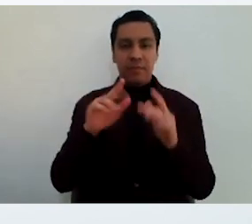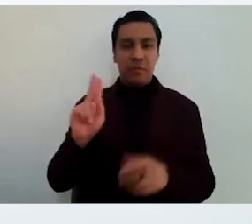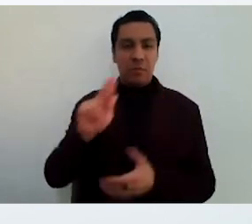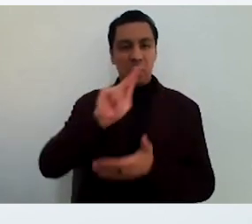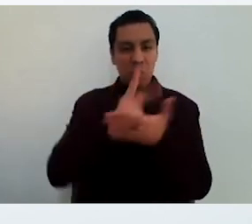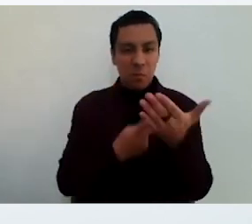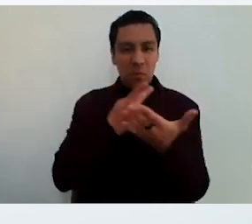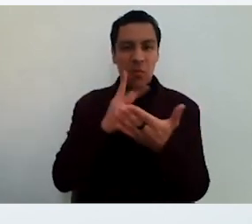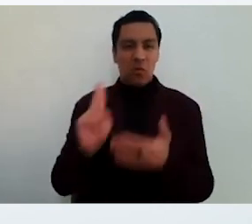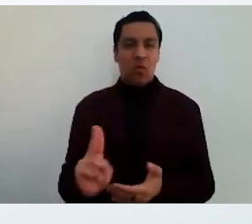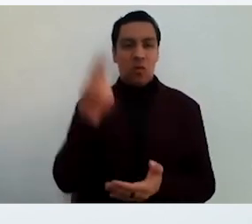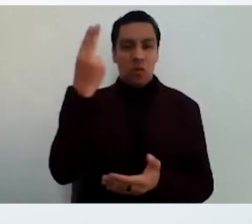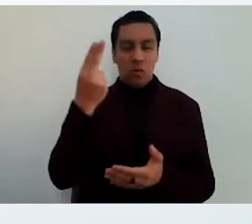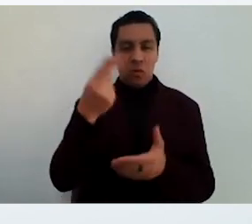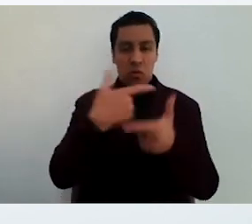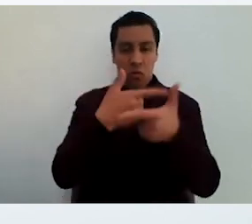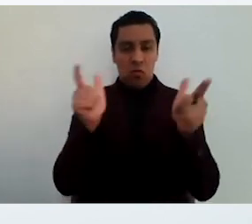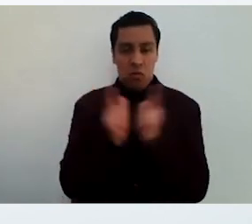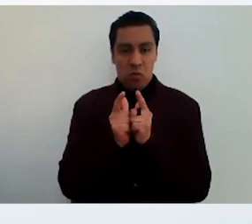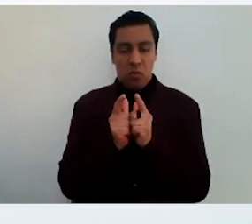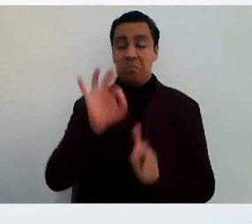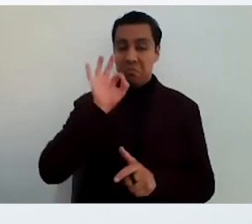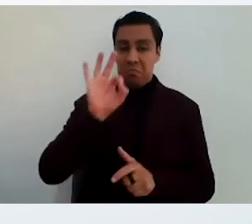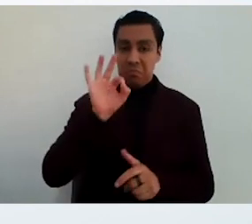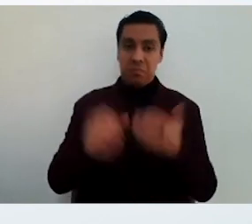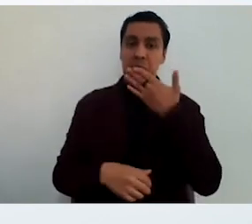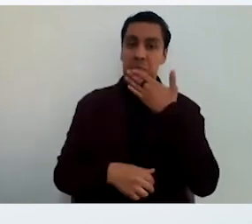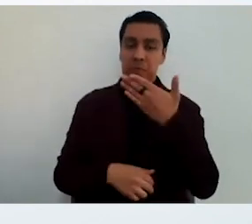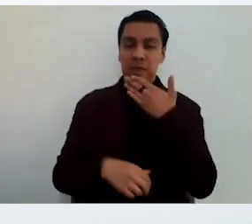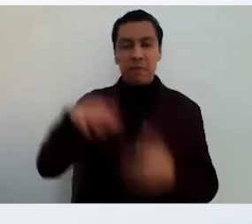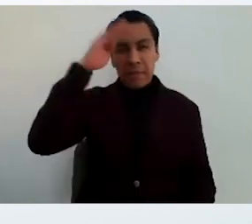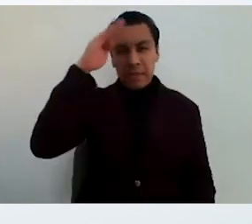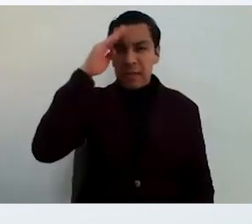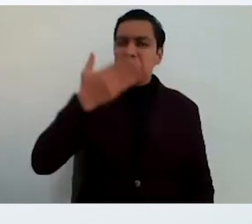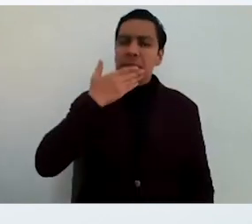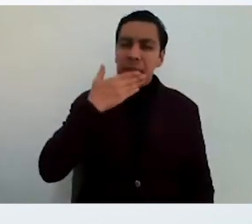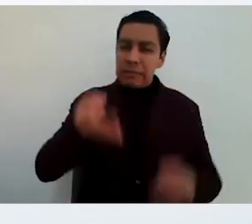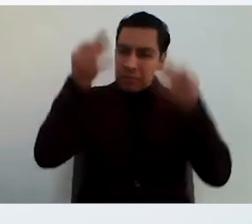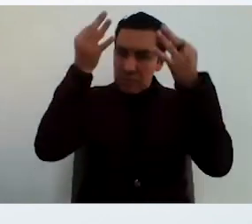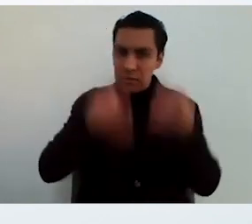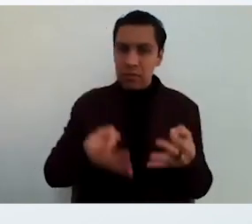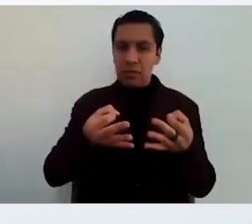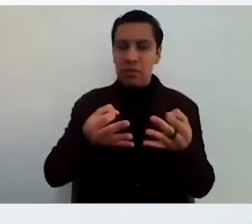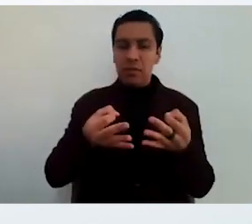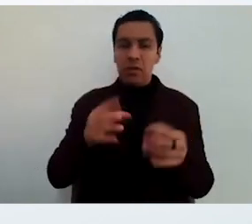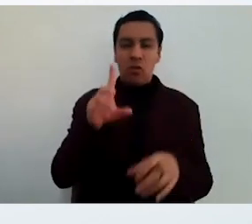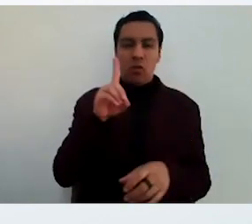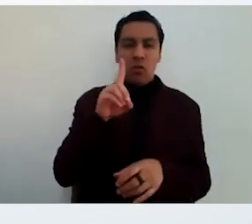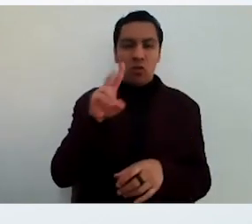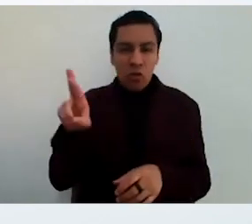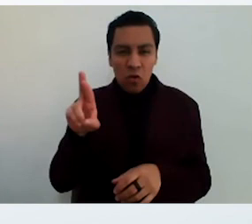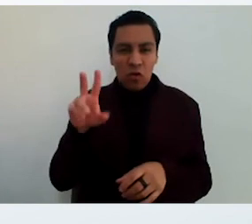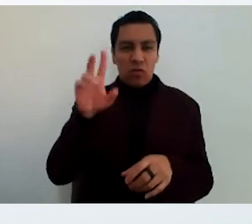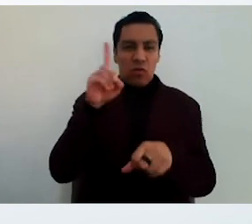grupo universitario, porque uno tiene que pensar muy bien para poder aparecer aquí